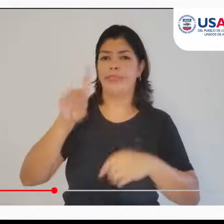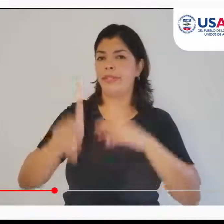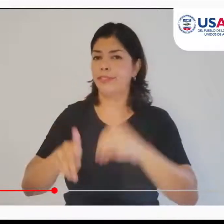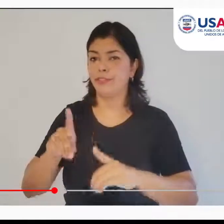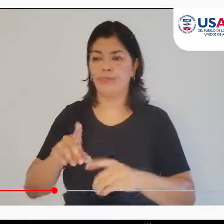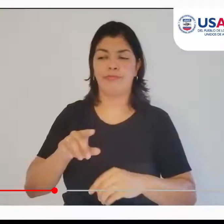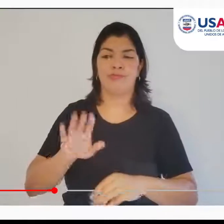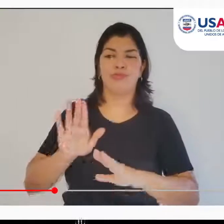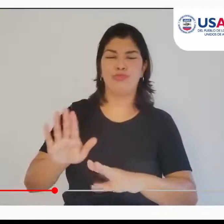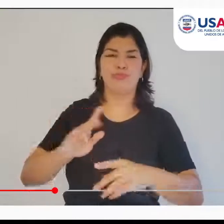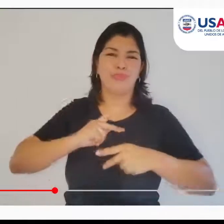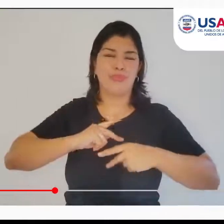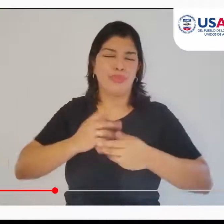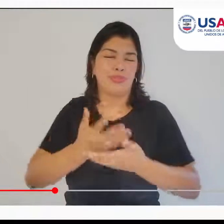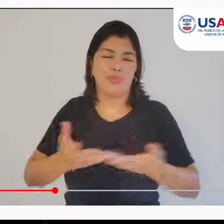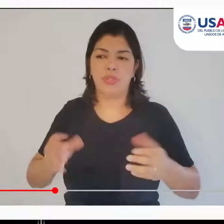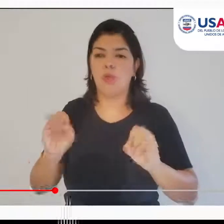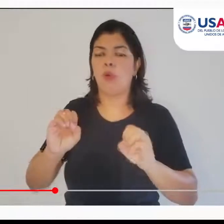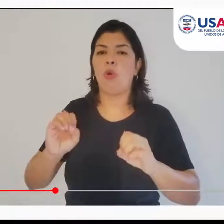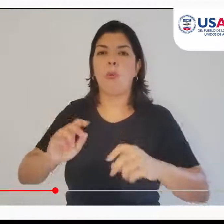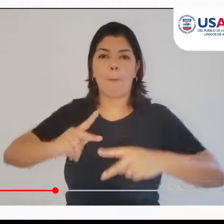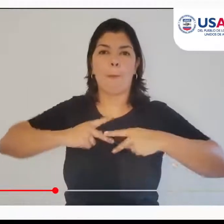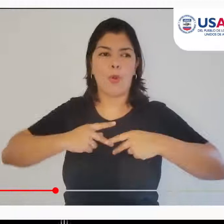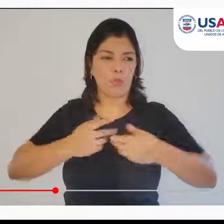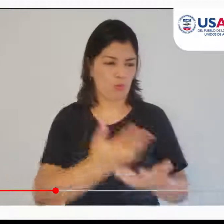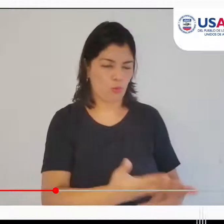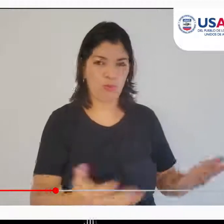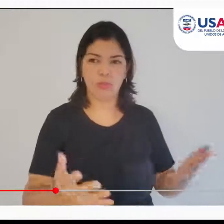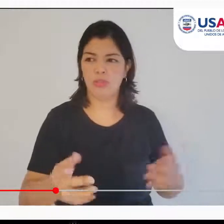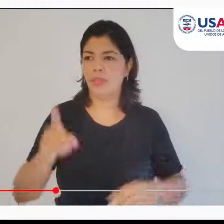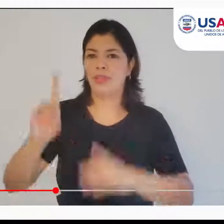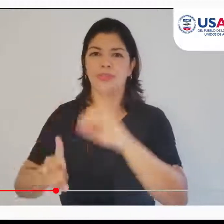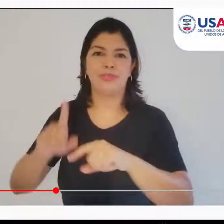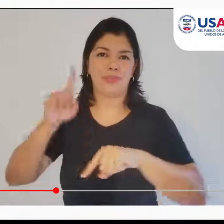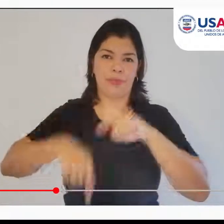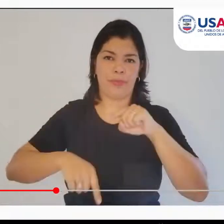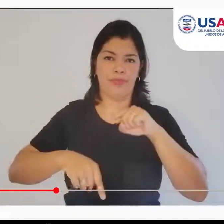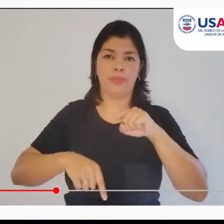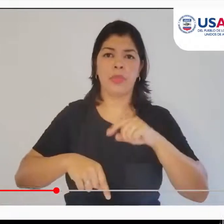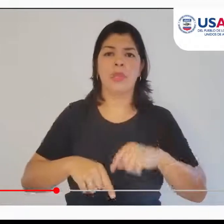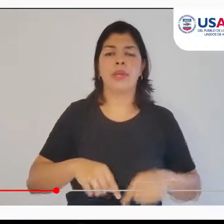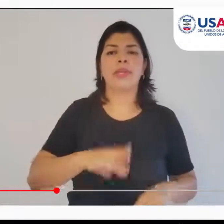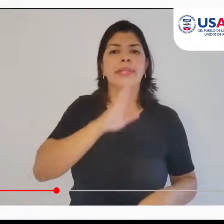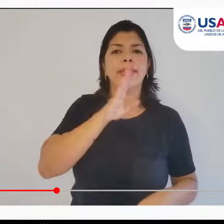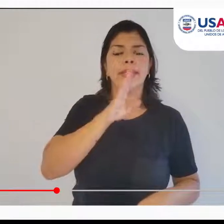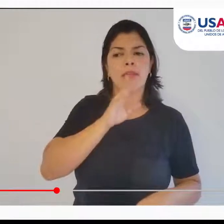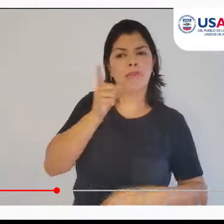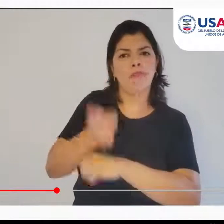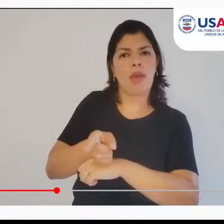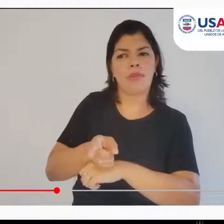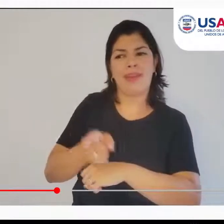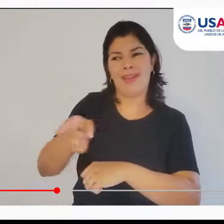asuntos relacionados con su vida personal o patrimonial, ¿sí? Esta interdicción era decretada por un juez y pues en